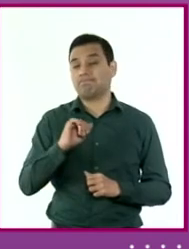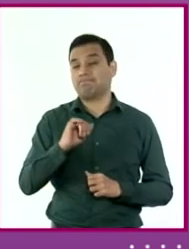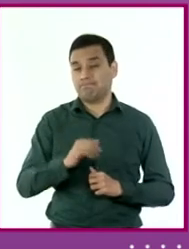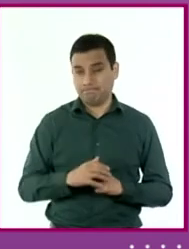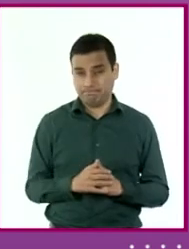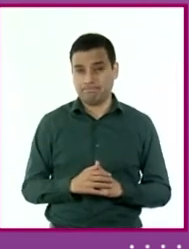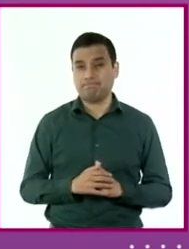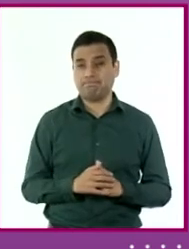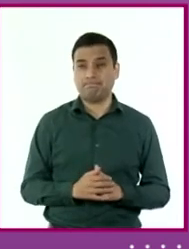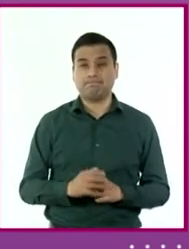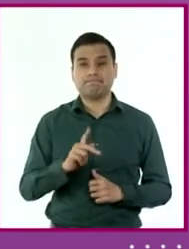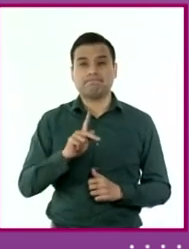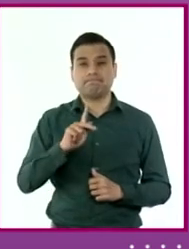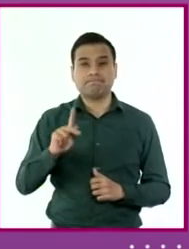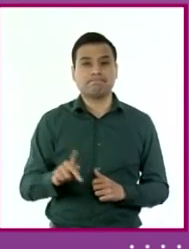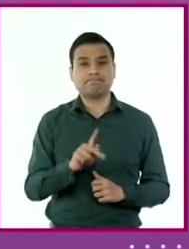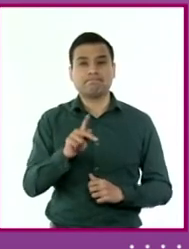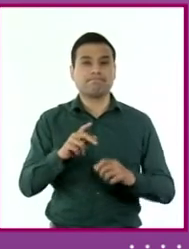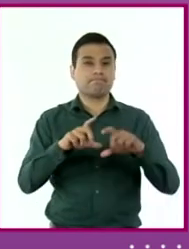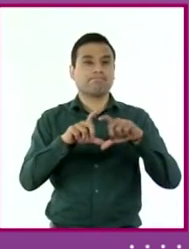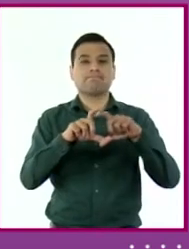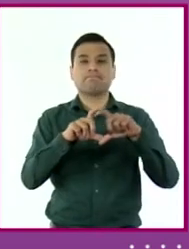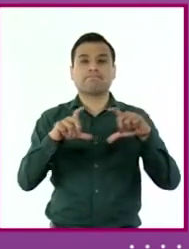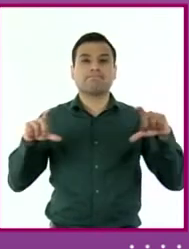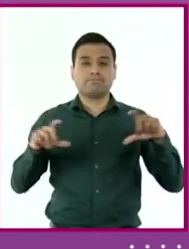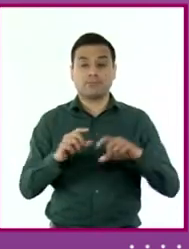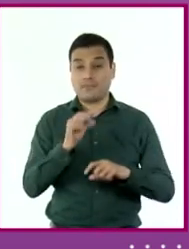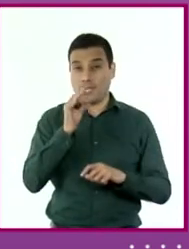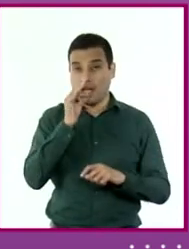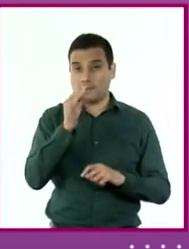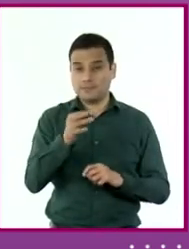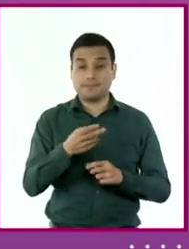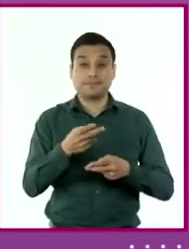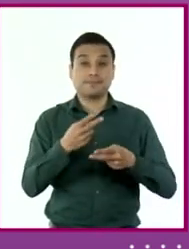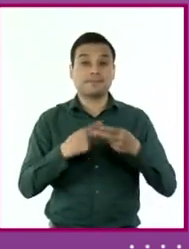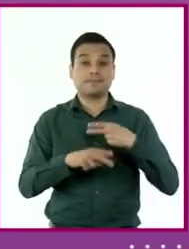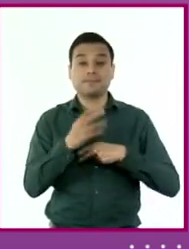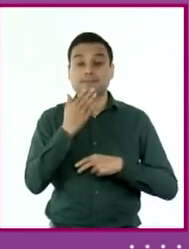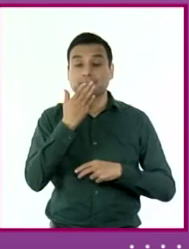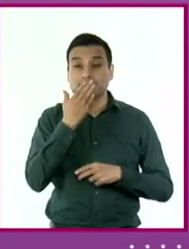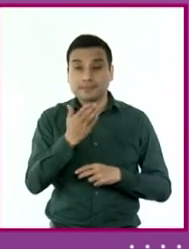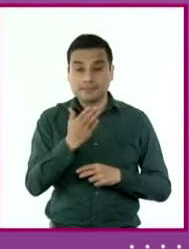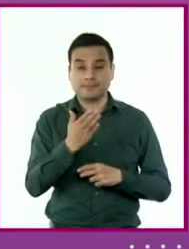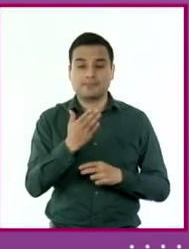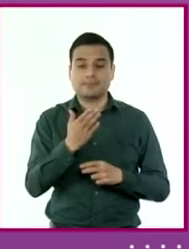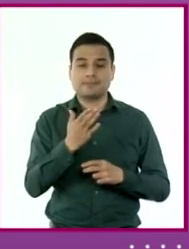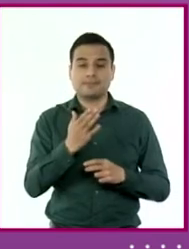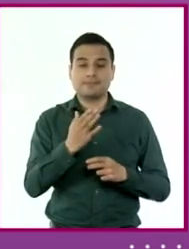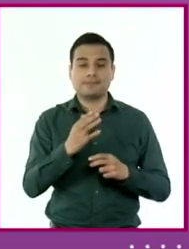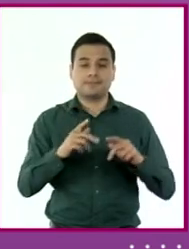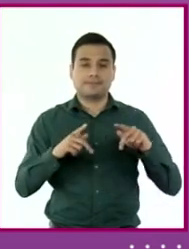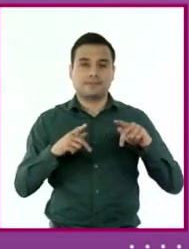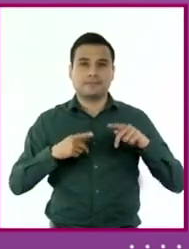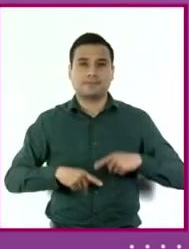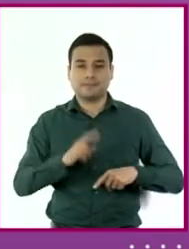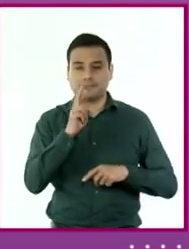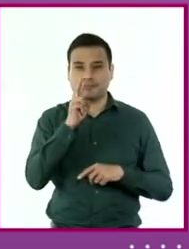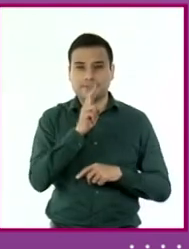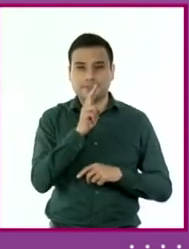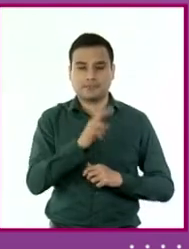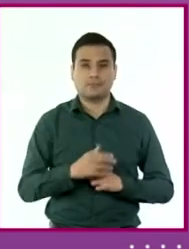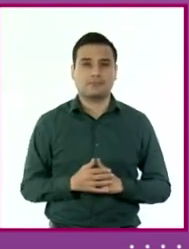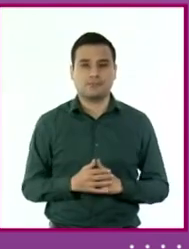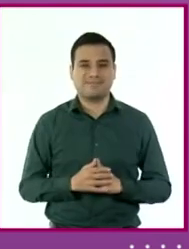la entrada del pueblo hay una manta que dice: ¡Bienvenidos, compañeros de Leningrado! Sí, yo la vi.